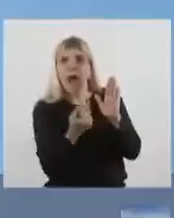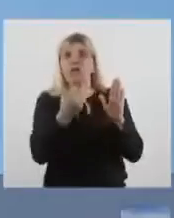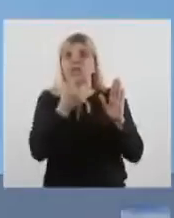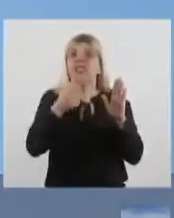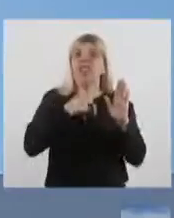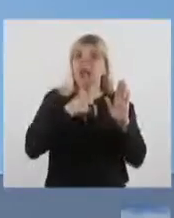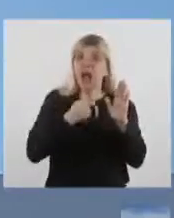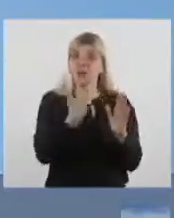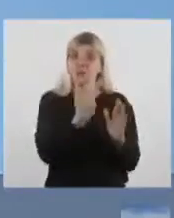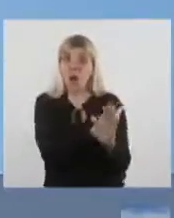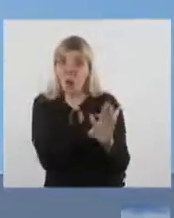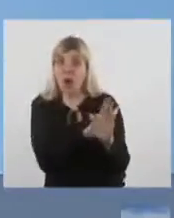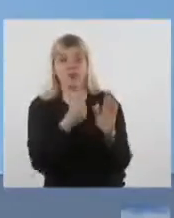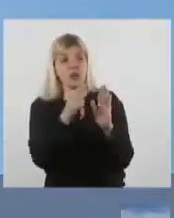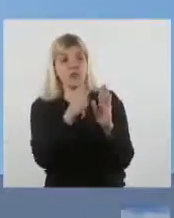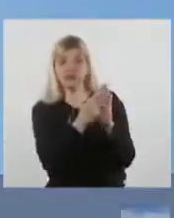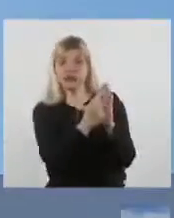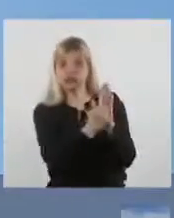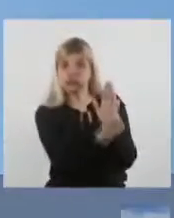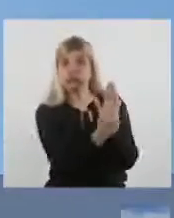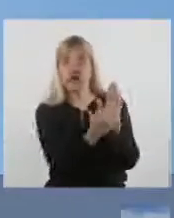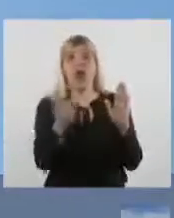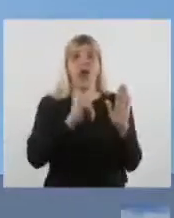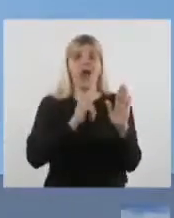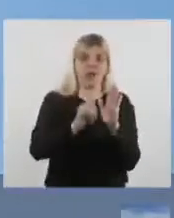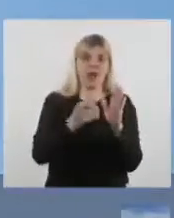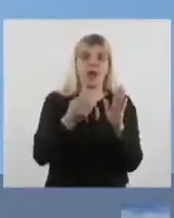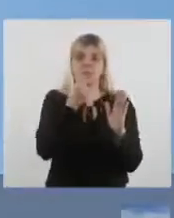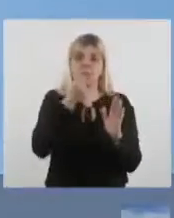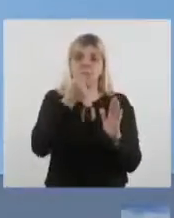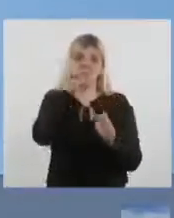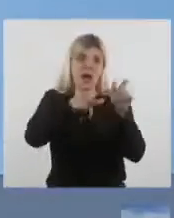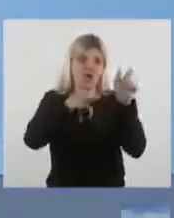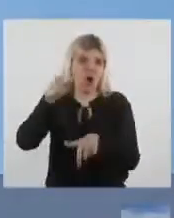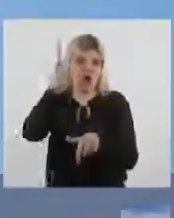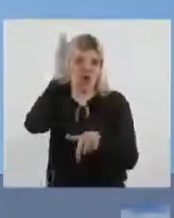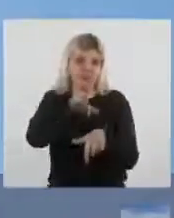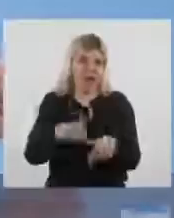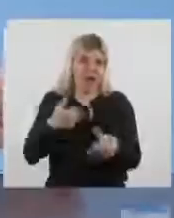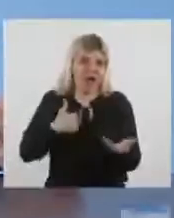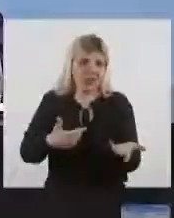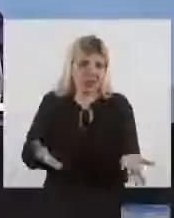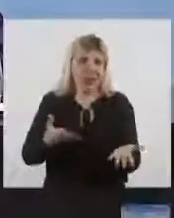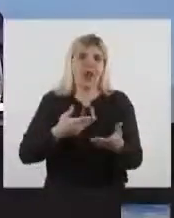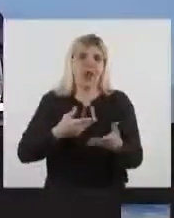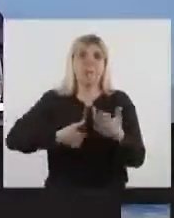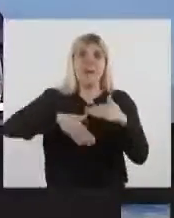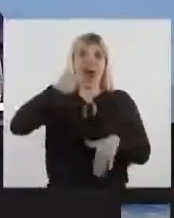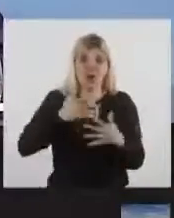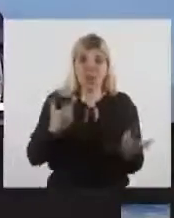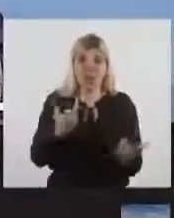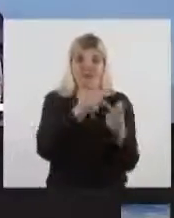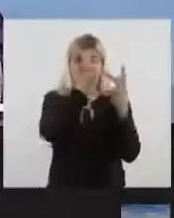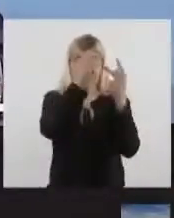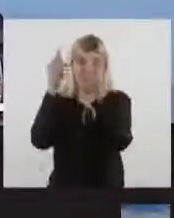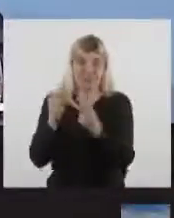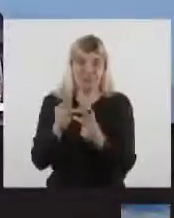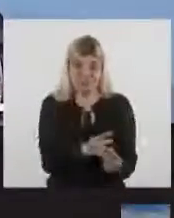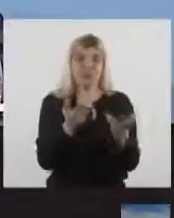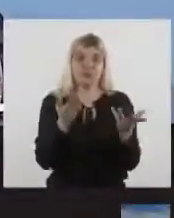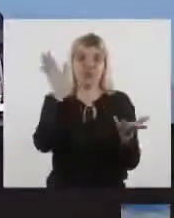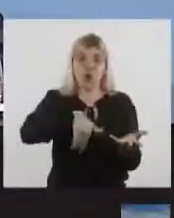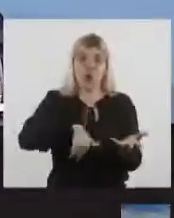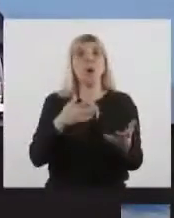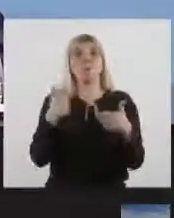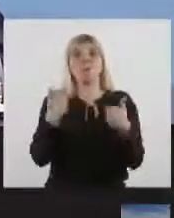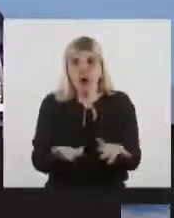el que queremos darle inmunidad a la mayor cantidad de argentinos posibles para eso está la vacuna de astrazéneca para eso